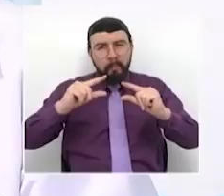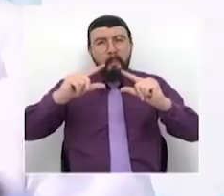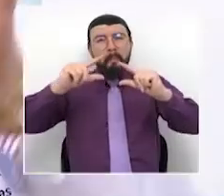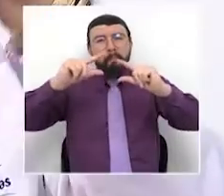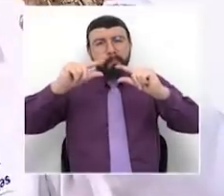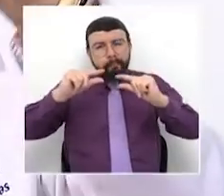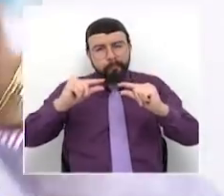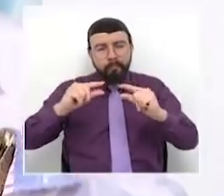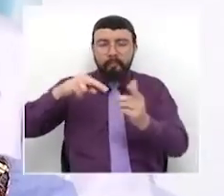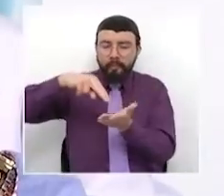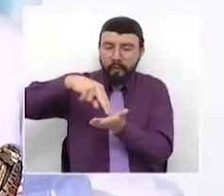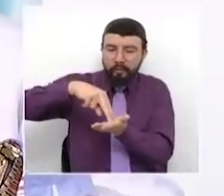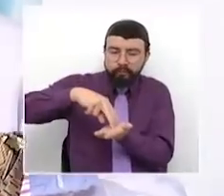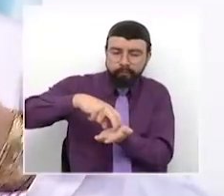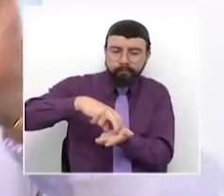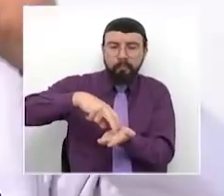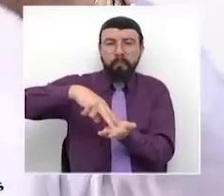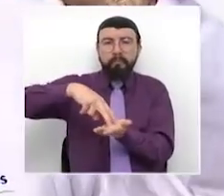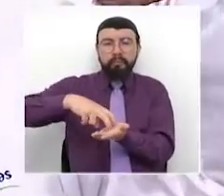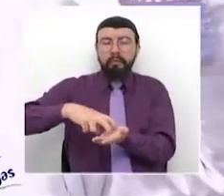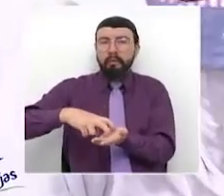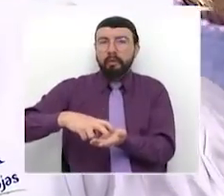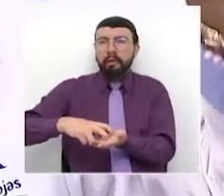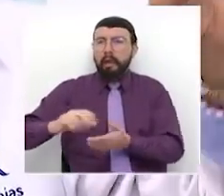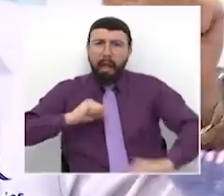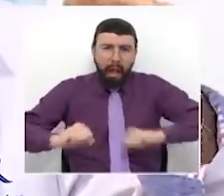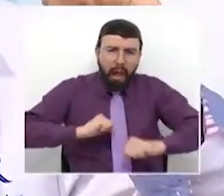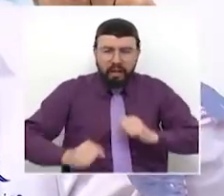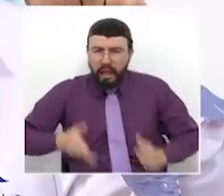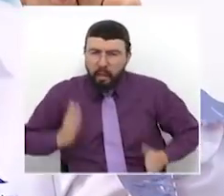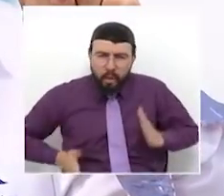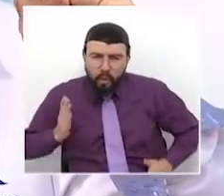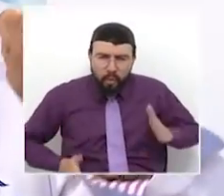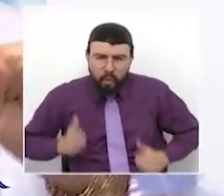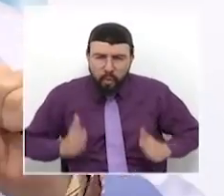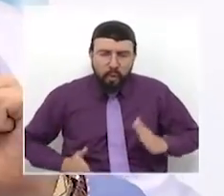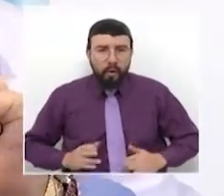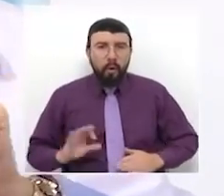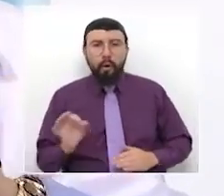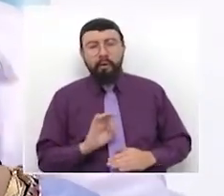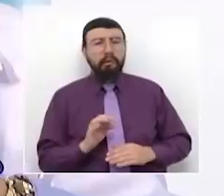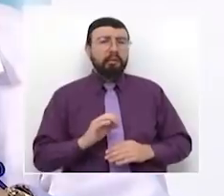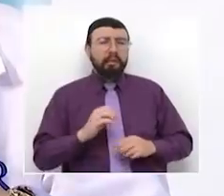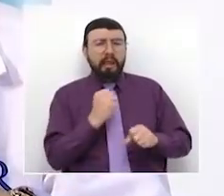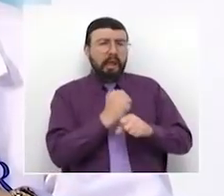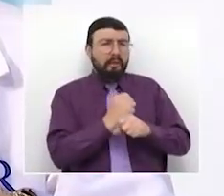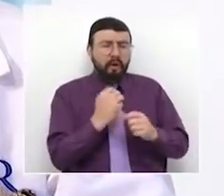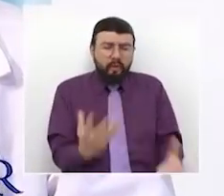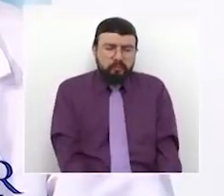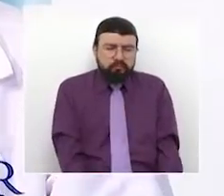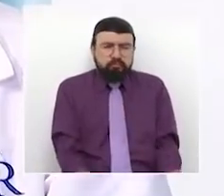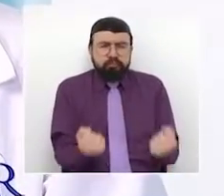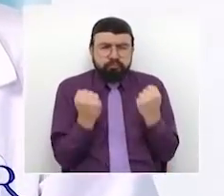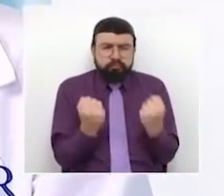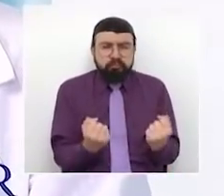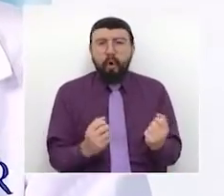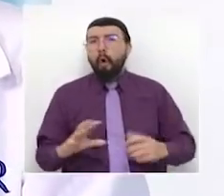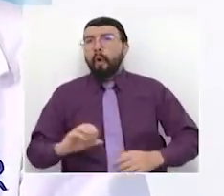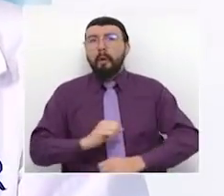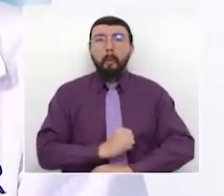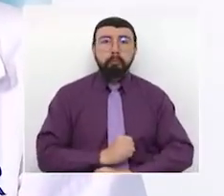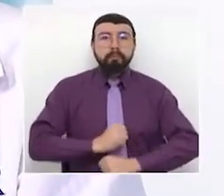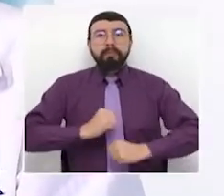doctor Javier, alto rendimiento, o la persona tiene ciertas actividades laborales. De acuerdo a eso,